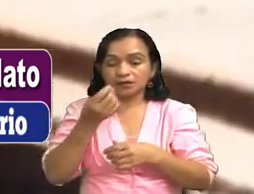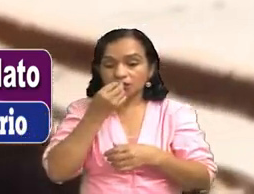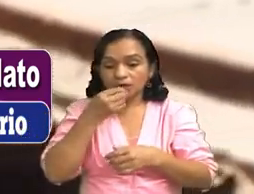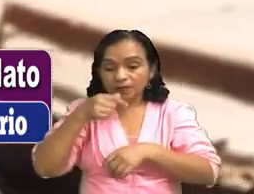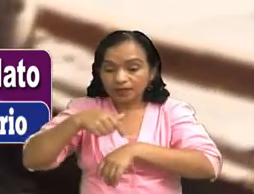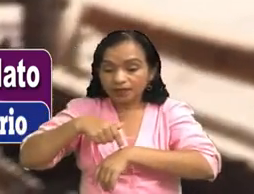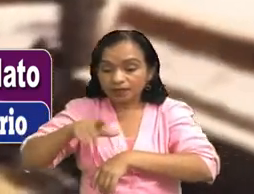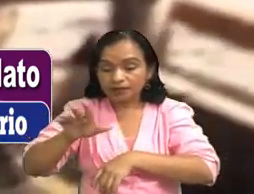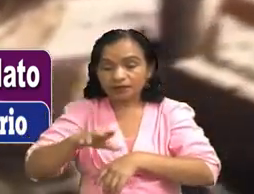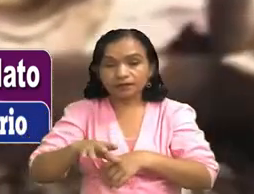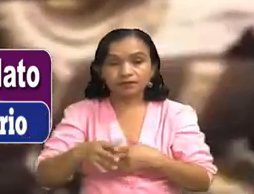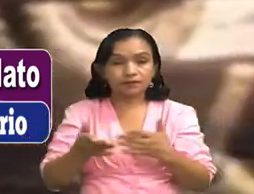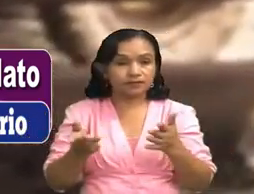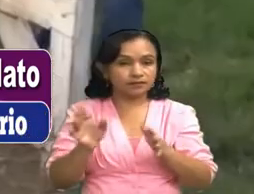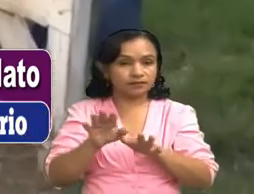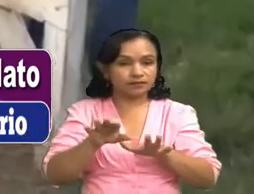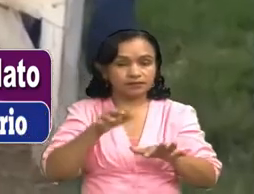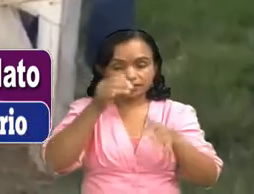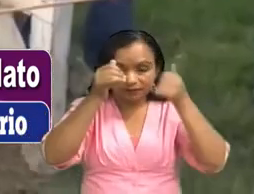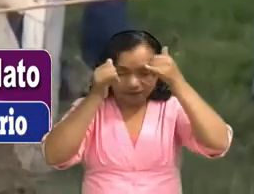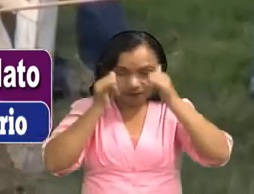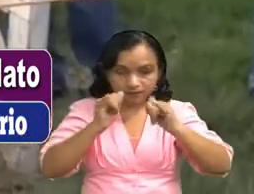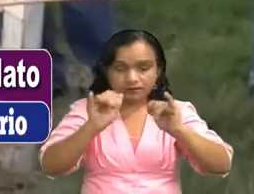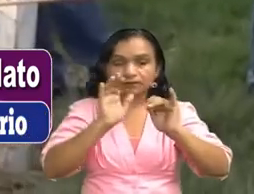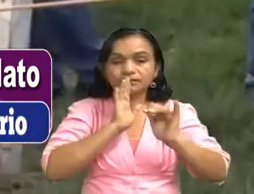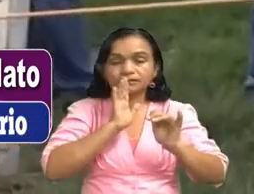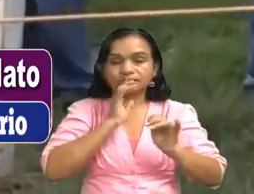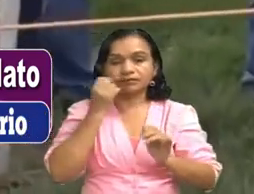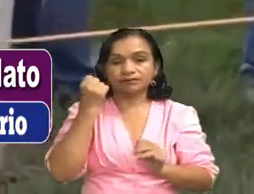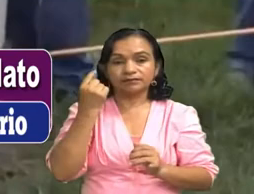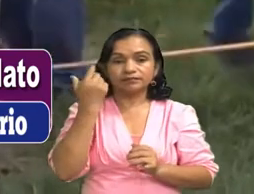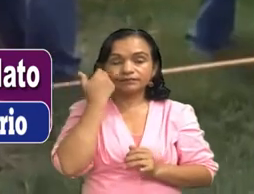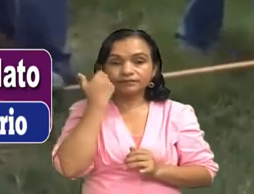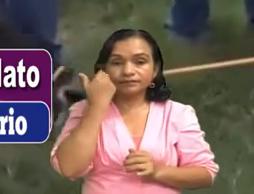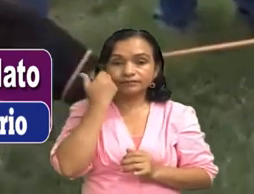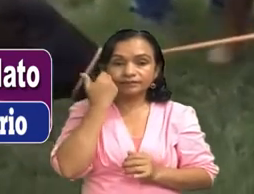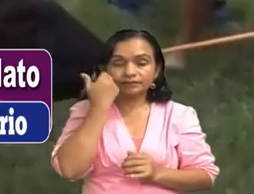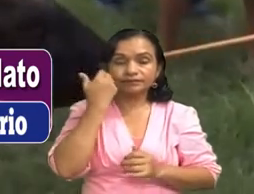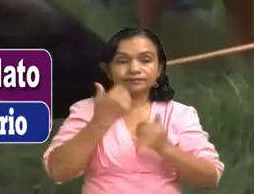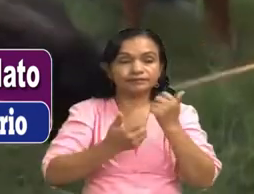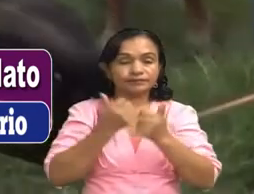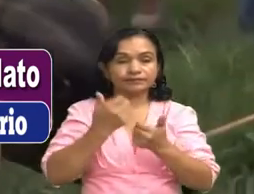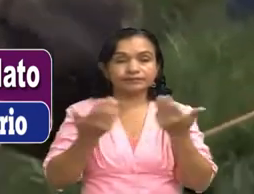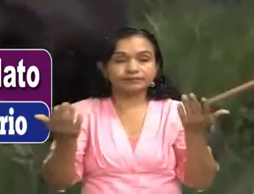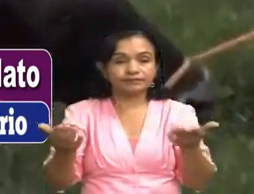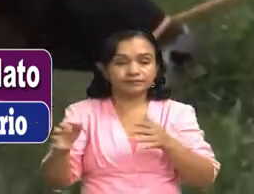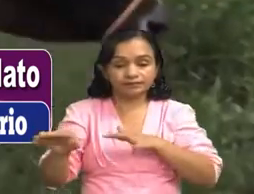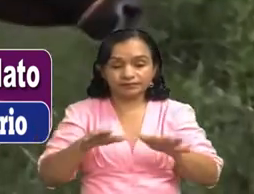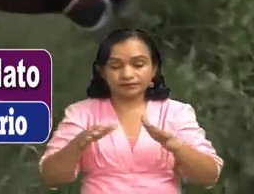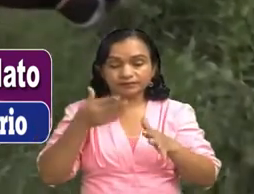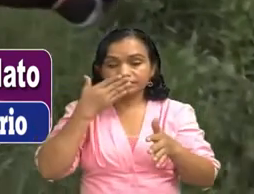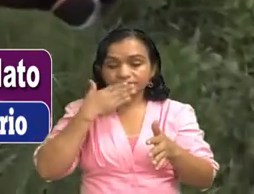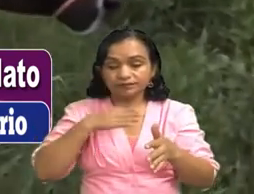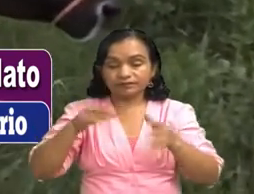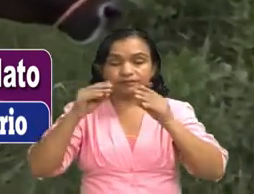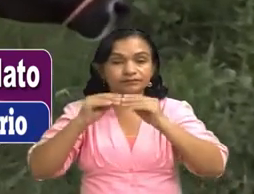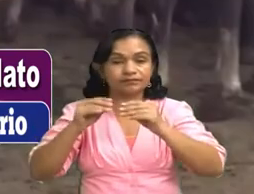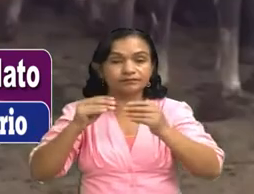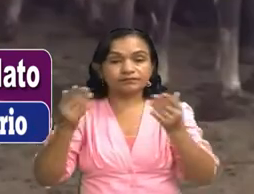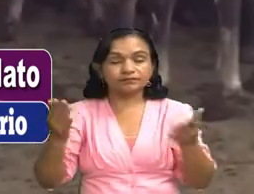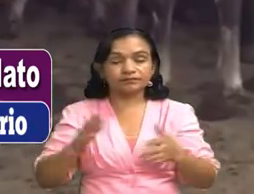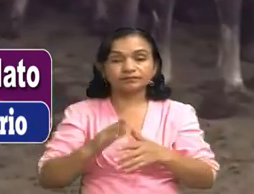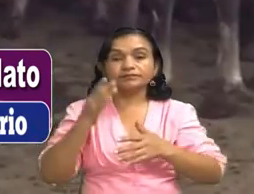si solo le falta que hable, pues la vaca. Okay. Entonces se va a enfermar, va a tener problemas, va a desarrollar